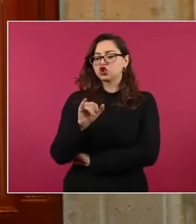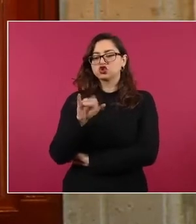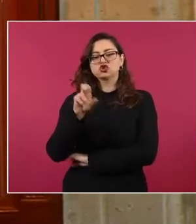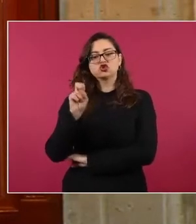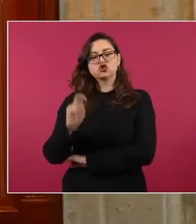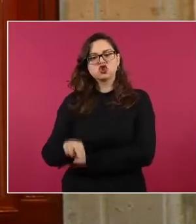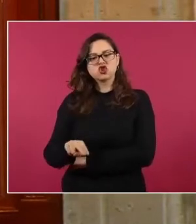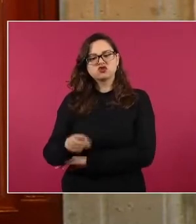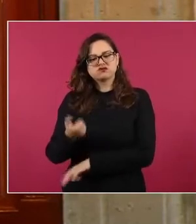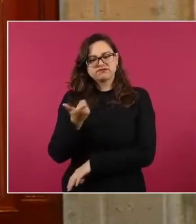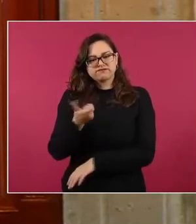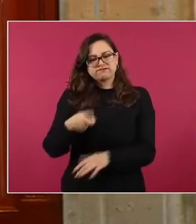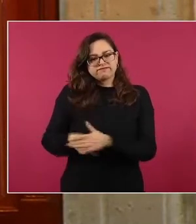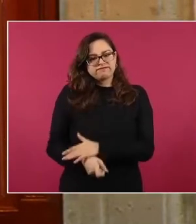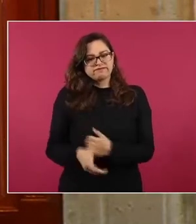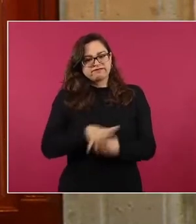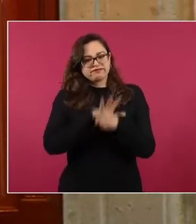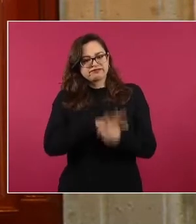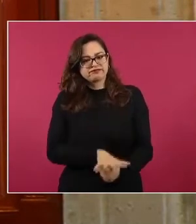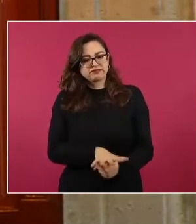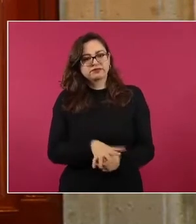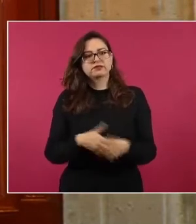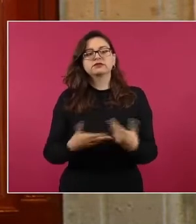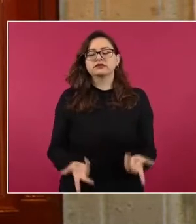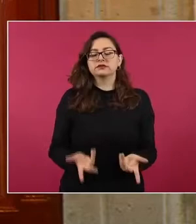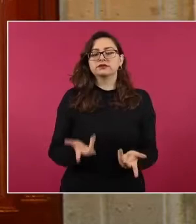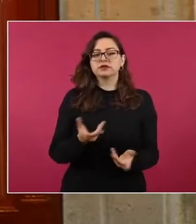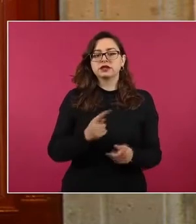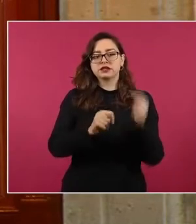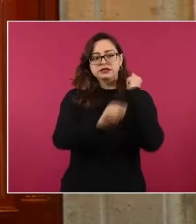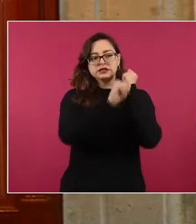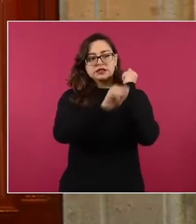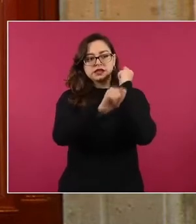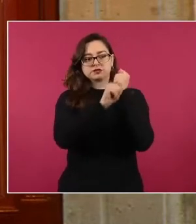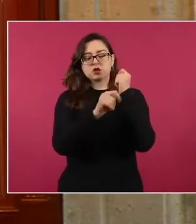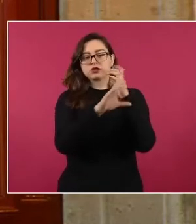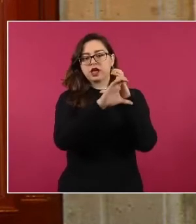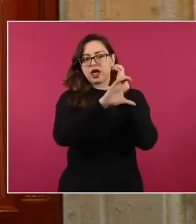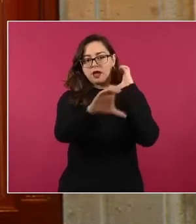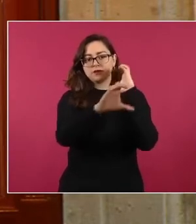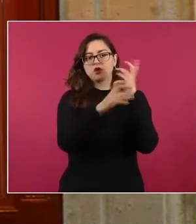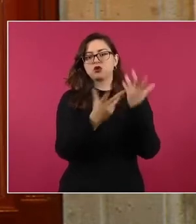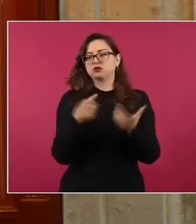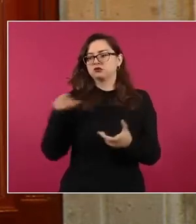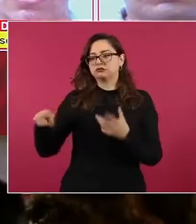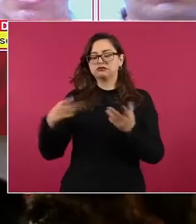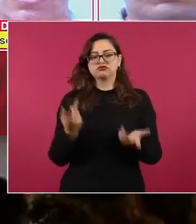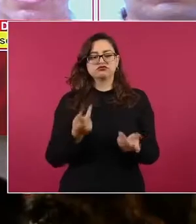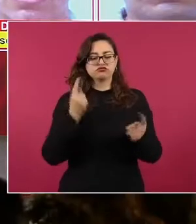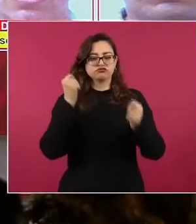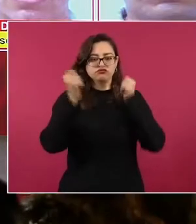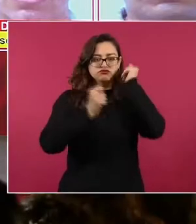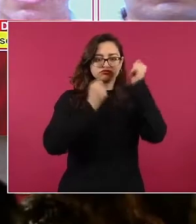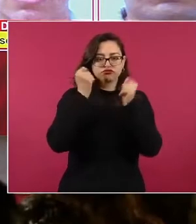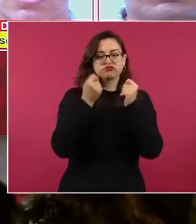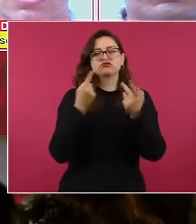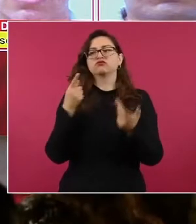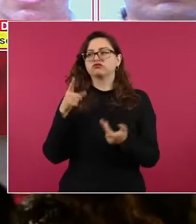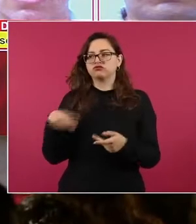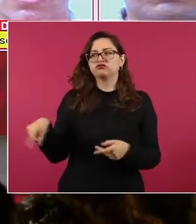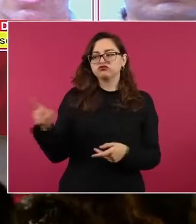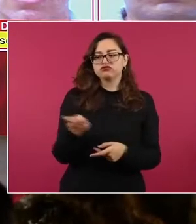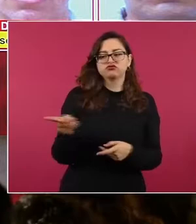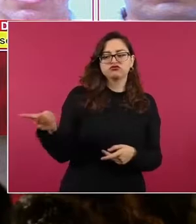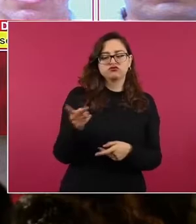de pasajeros afiliados a las Cámaras Nacional de Autotransporte de Pasajeros y Turismo. Esto es relevante porque,